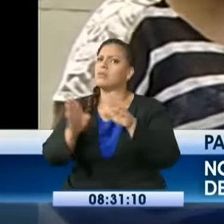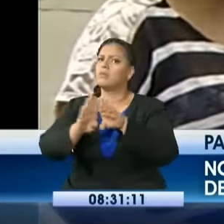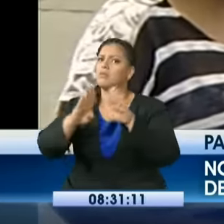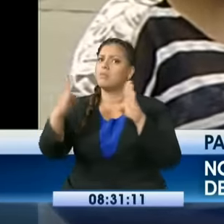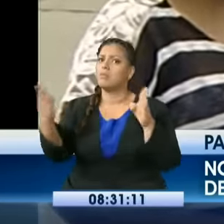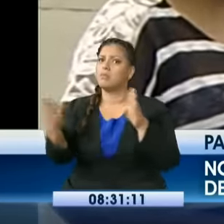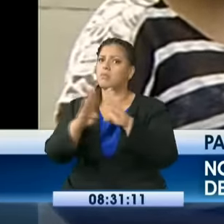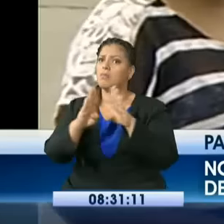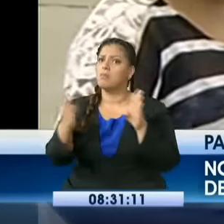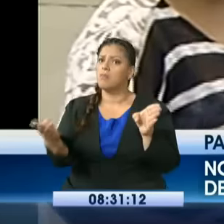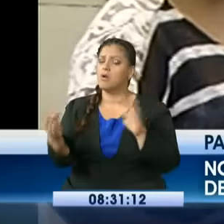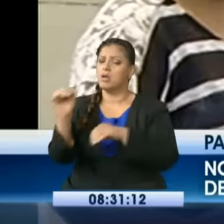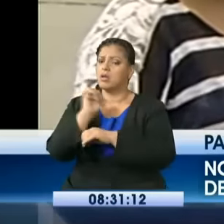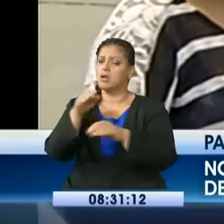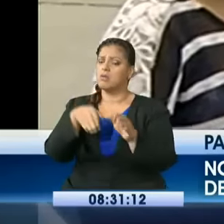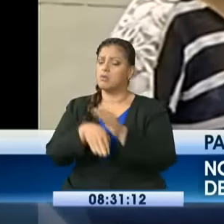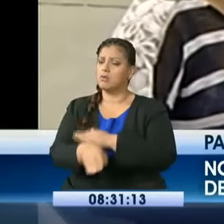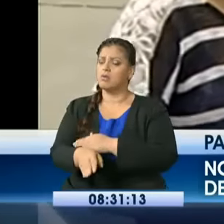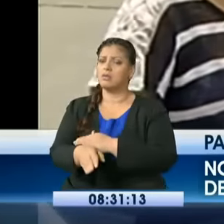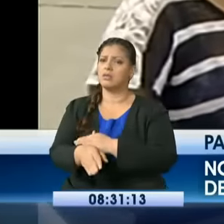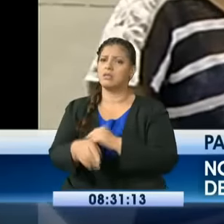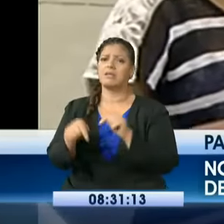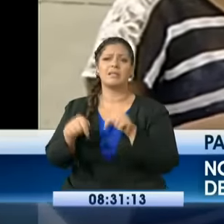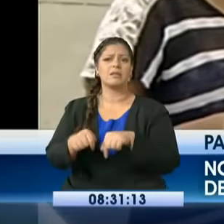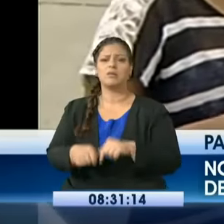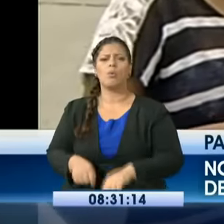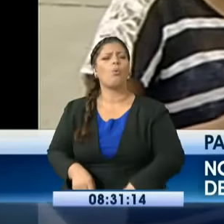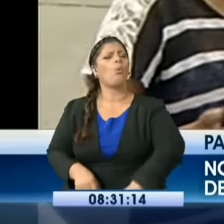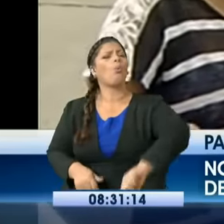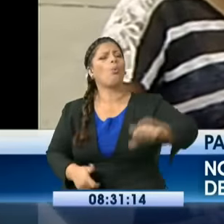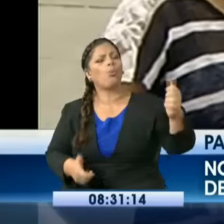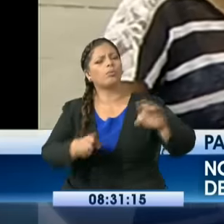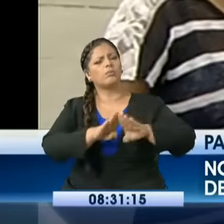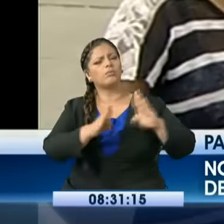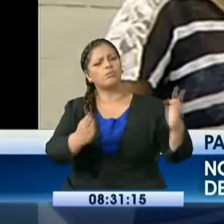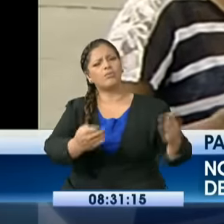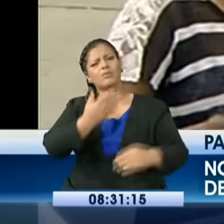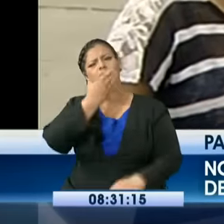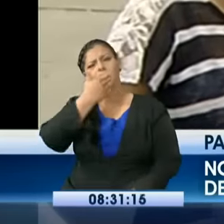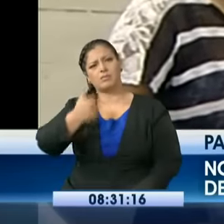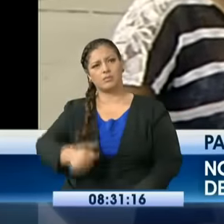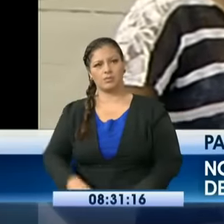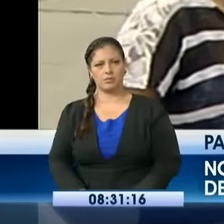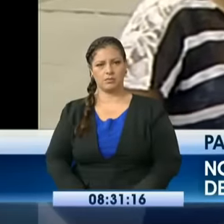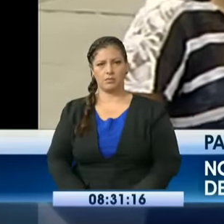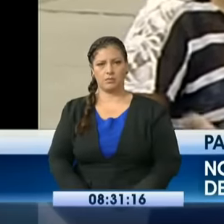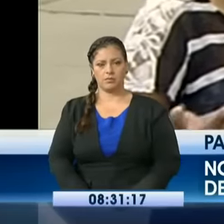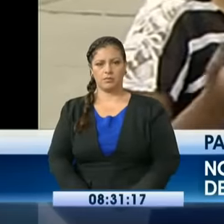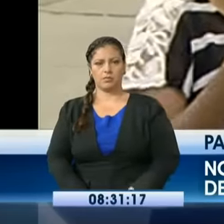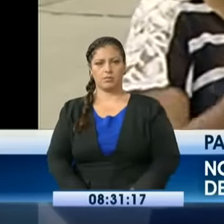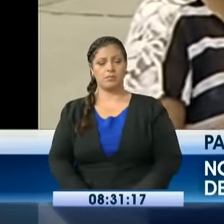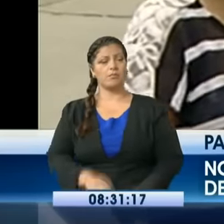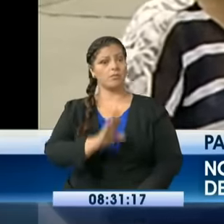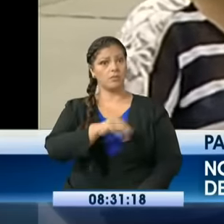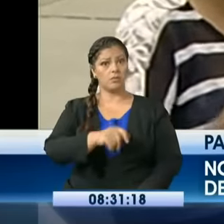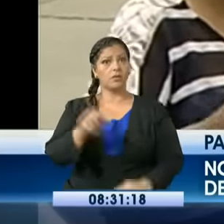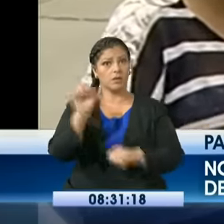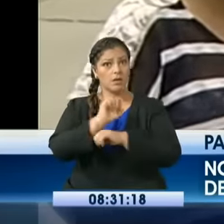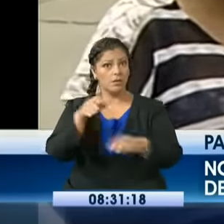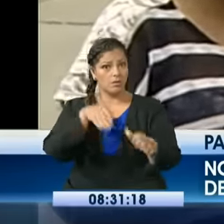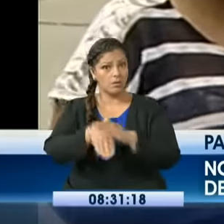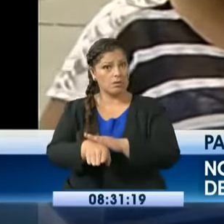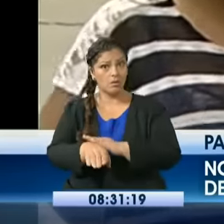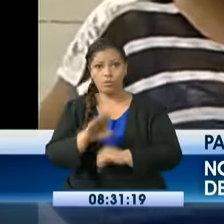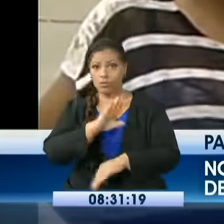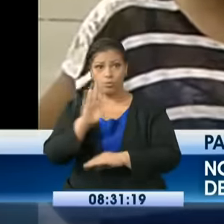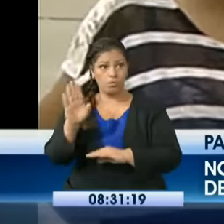beneficio de acuerdo con que ingresen los vehículos de los padres de familia? O sea, hay que ver qué tan accesible es eso. El tema aquí es que yo le invité a usted que pase al